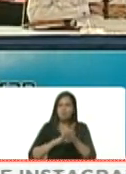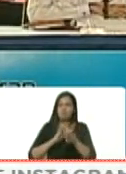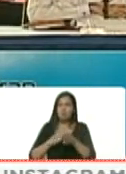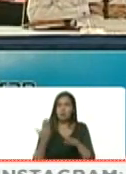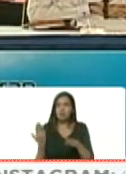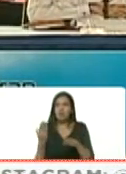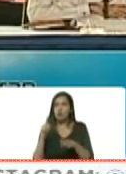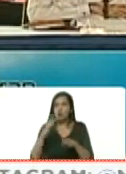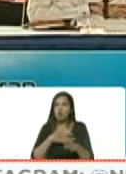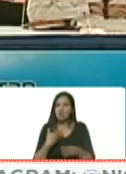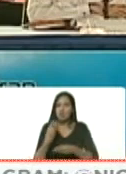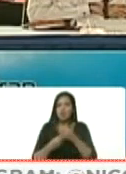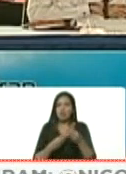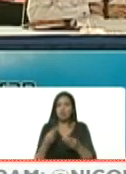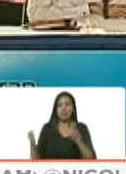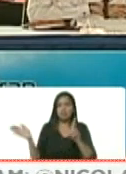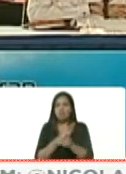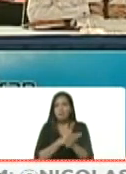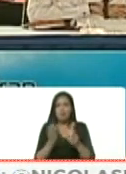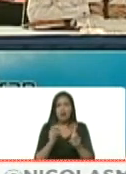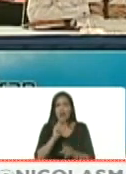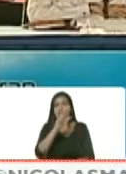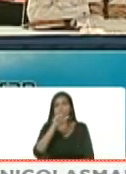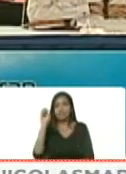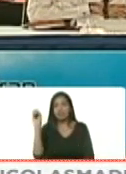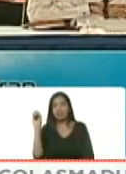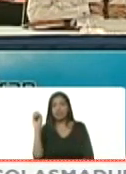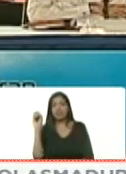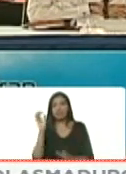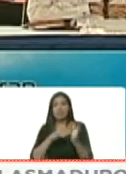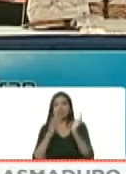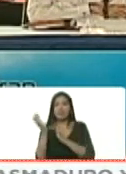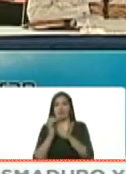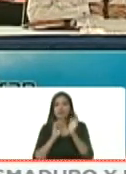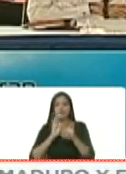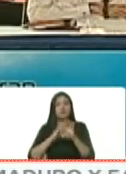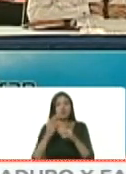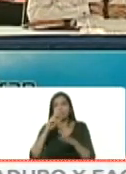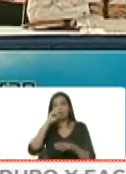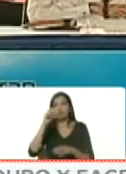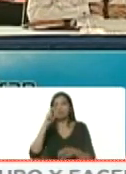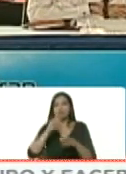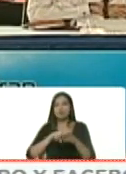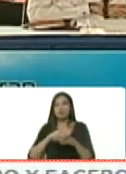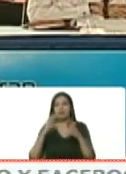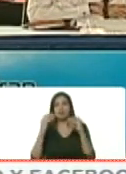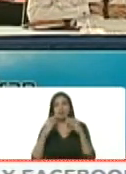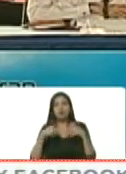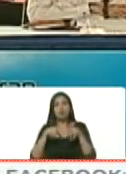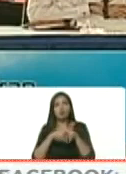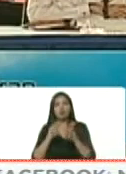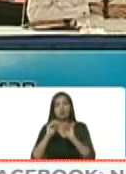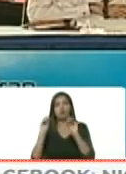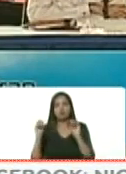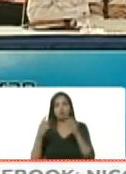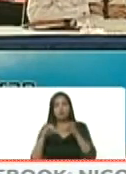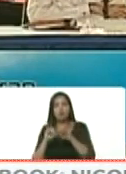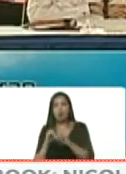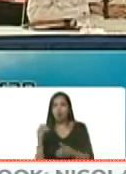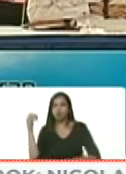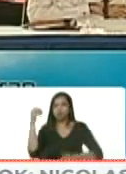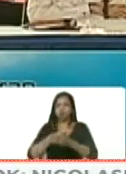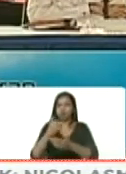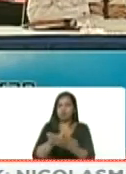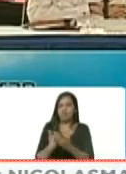Con los que trataron de hacer el golpe de Estado el 30 de abril. ¿Por qué Maduro se sienta a hablar con los que llaman a una